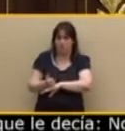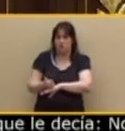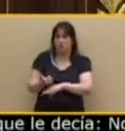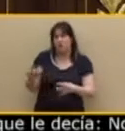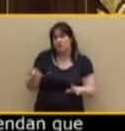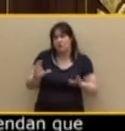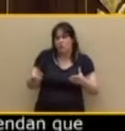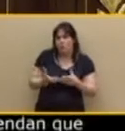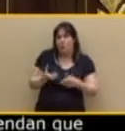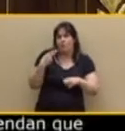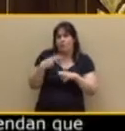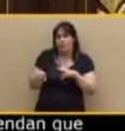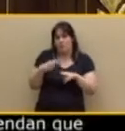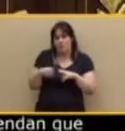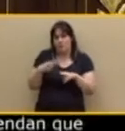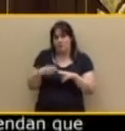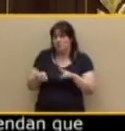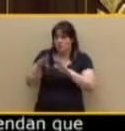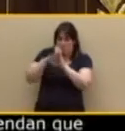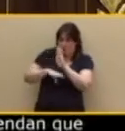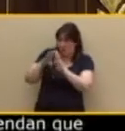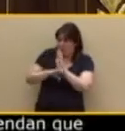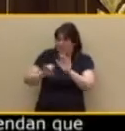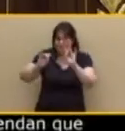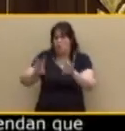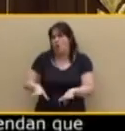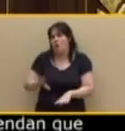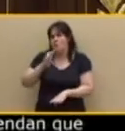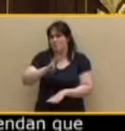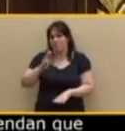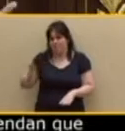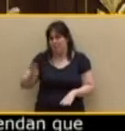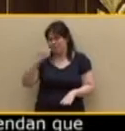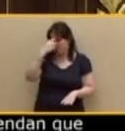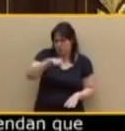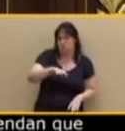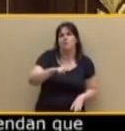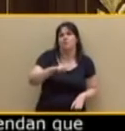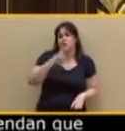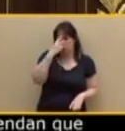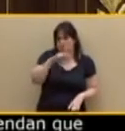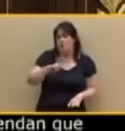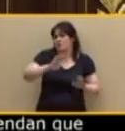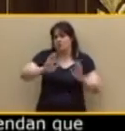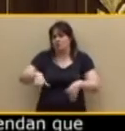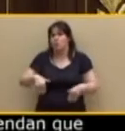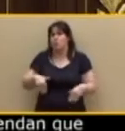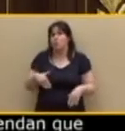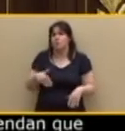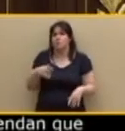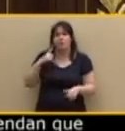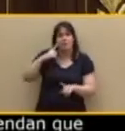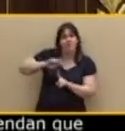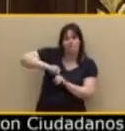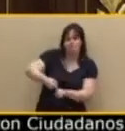que quiere participar en el referéndum mucho más que los que son independentistas de efectos según las ondas es